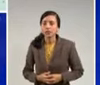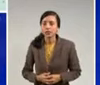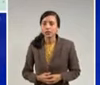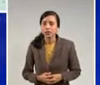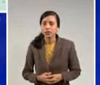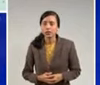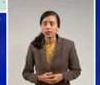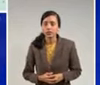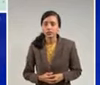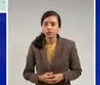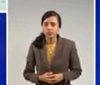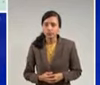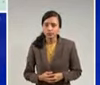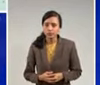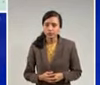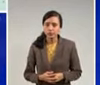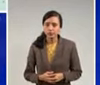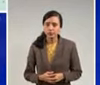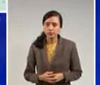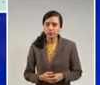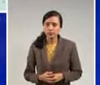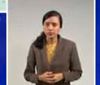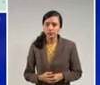Botswana, perdón,